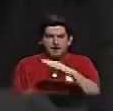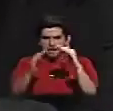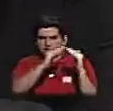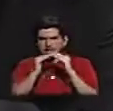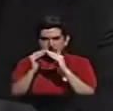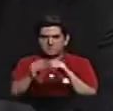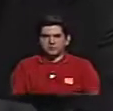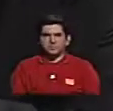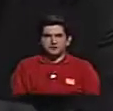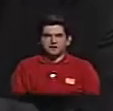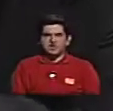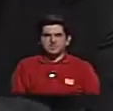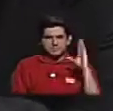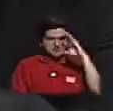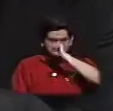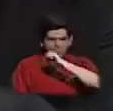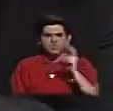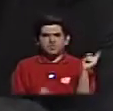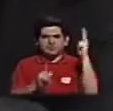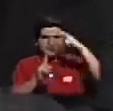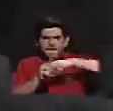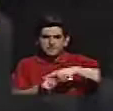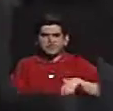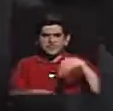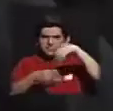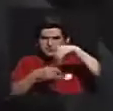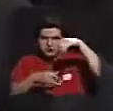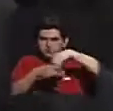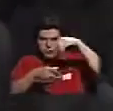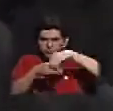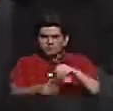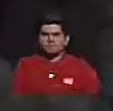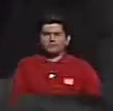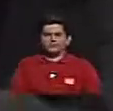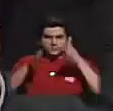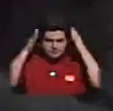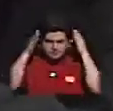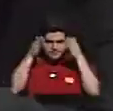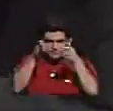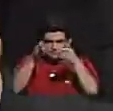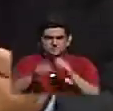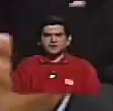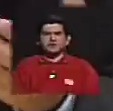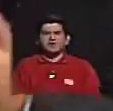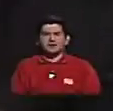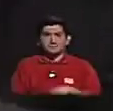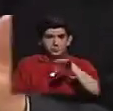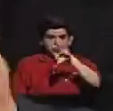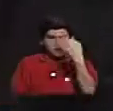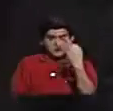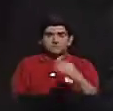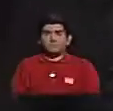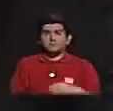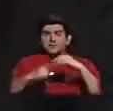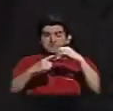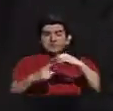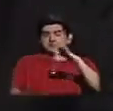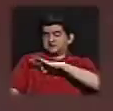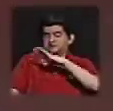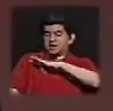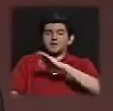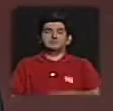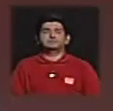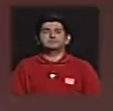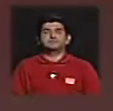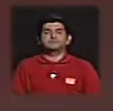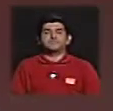comunidades vean la aplicación de esos fondos que están dirigidos a ellas y que ellas deben ser las principales beneficiarias?